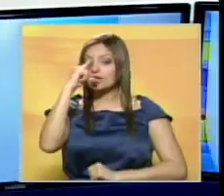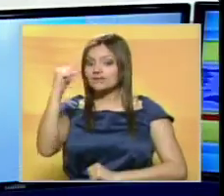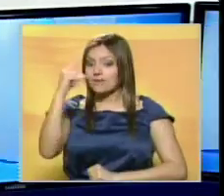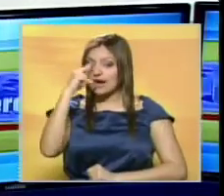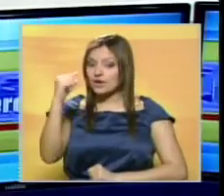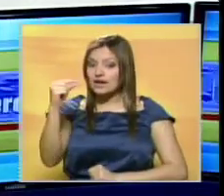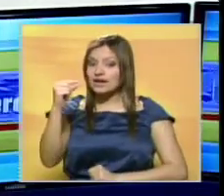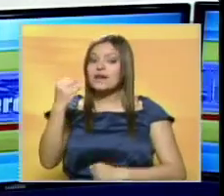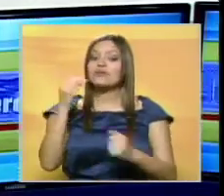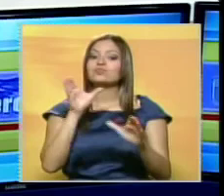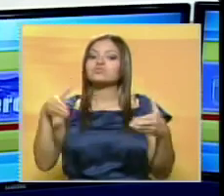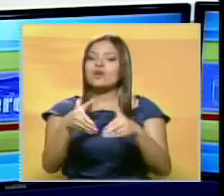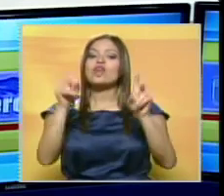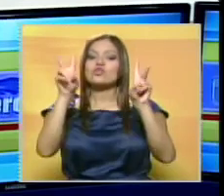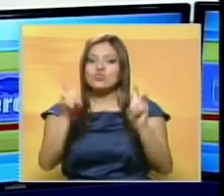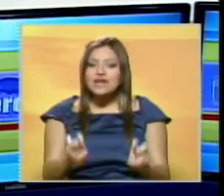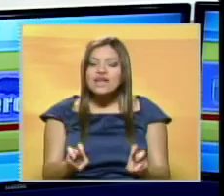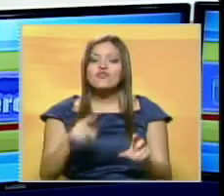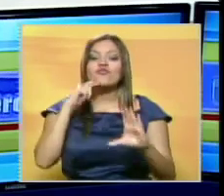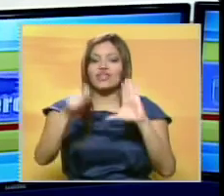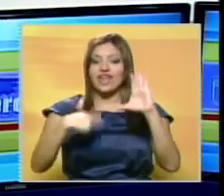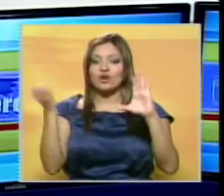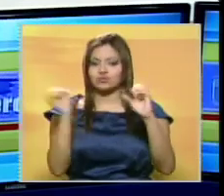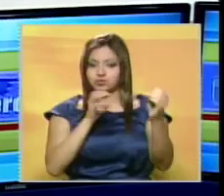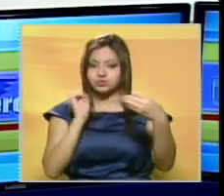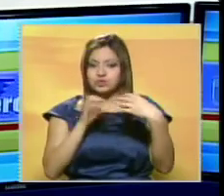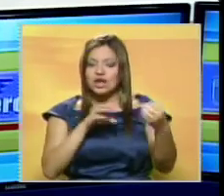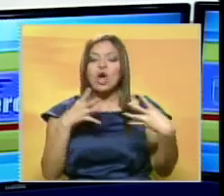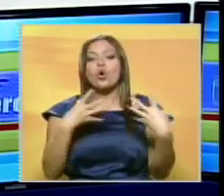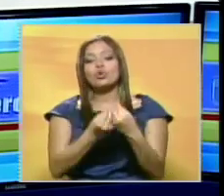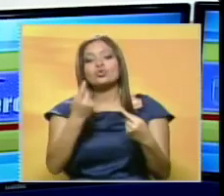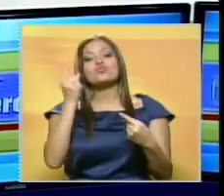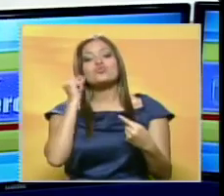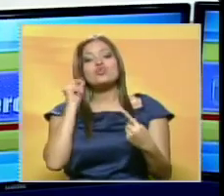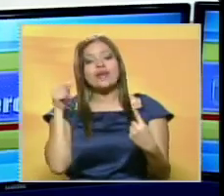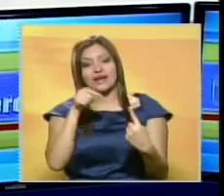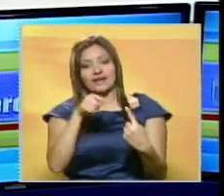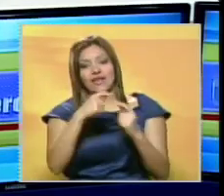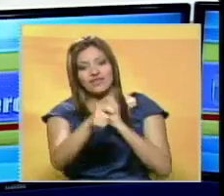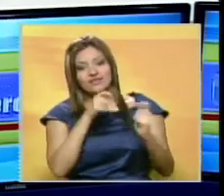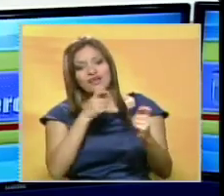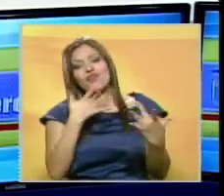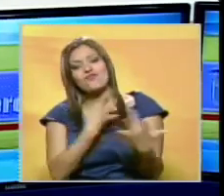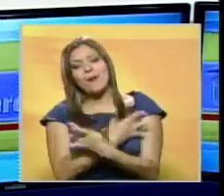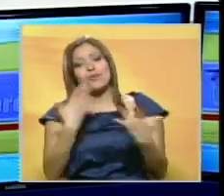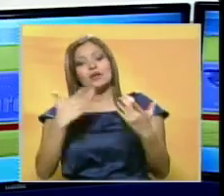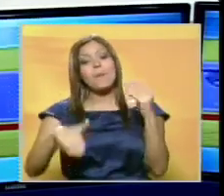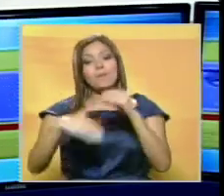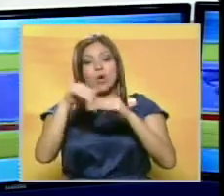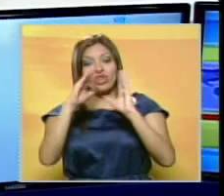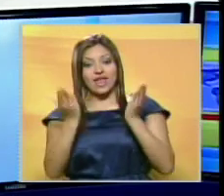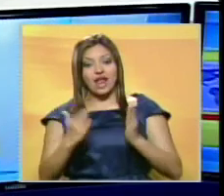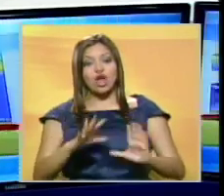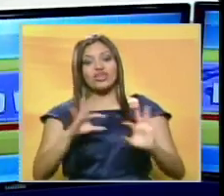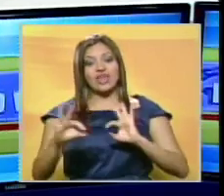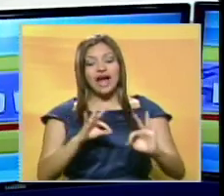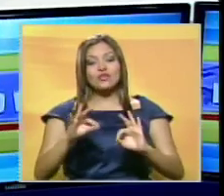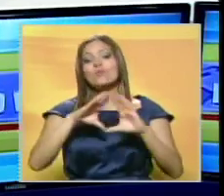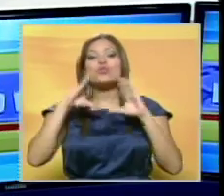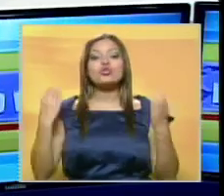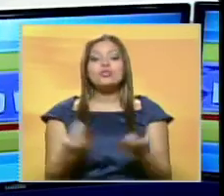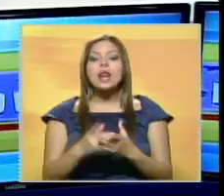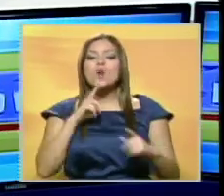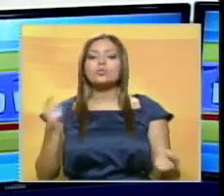Dopazo tendrá una nueva edición de Videochat Bebé junto a Patricia Velázquez. La famosa modelo y actriz hablará del lanzamiento mundial